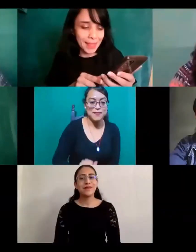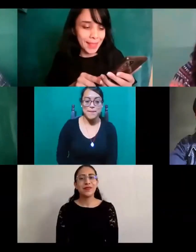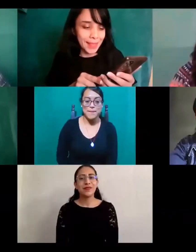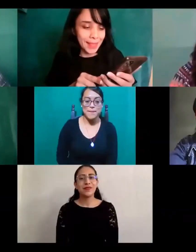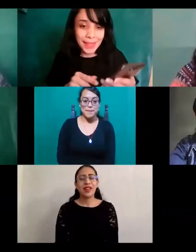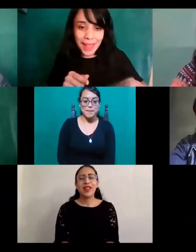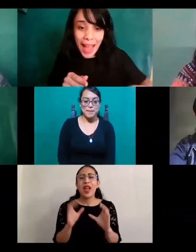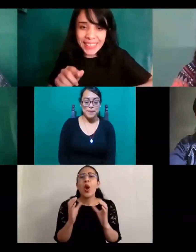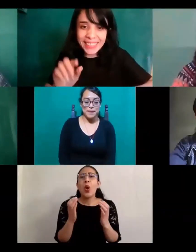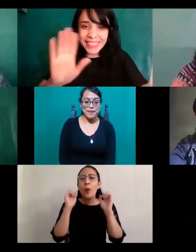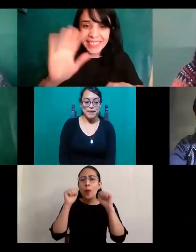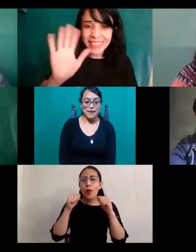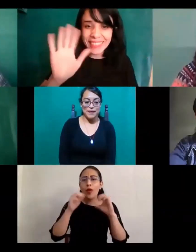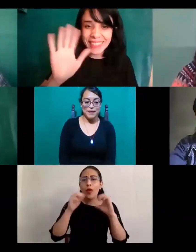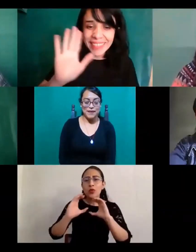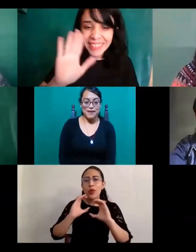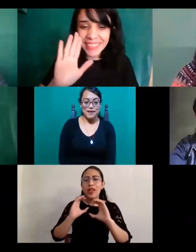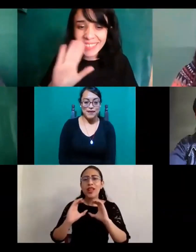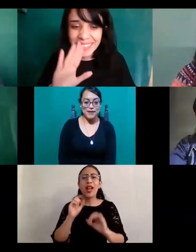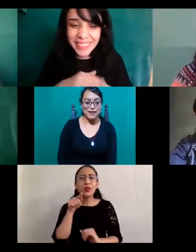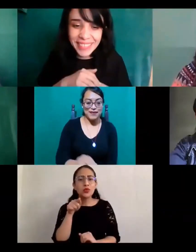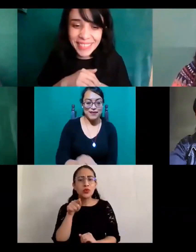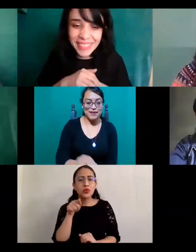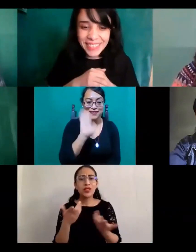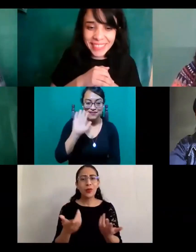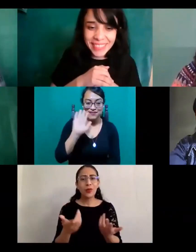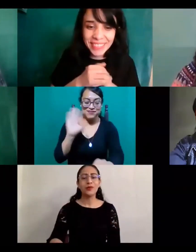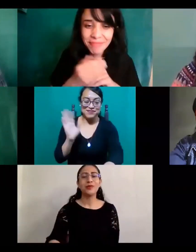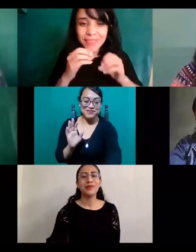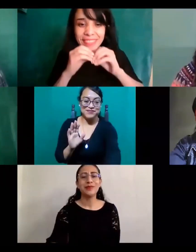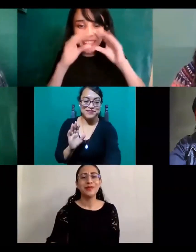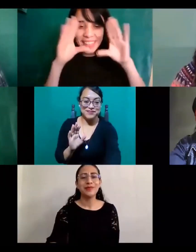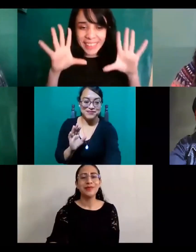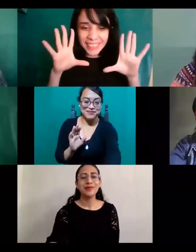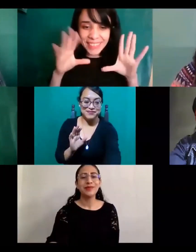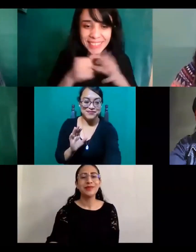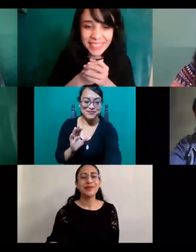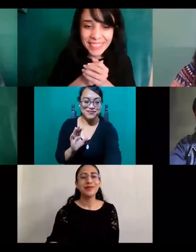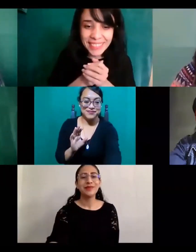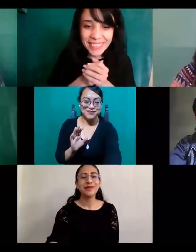hacemos para comunicarnos con ella? ¿Alguien tiene? Ah, ingresó una persona.